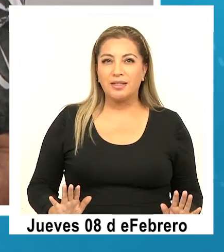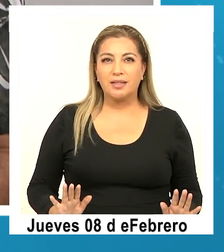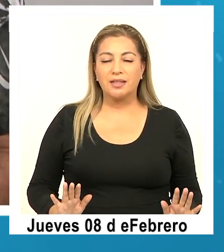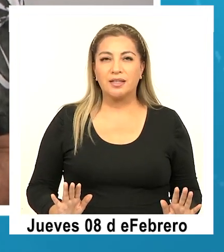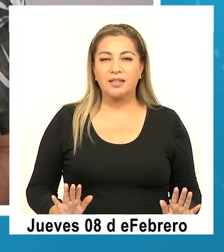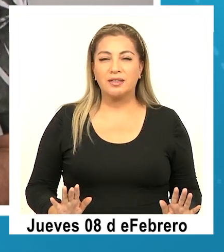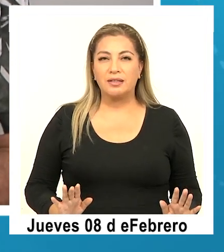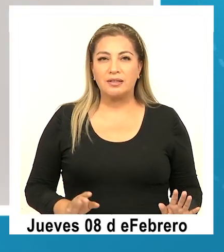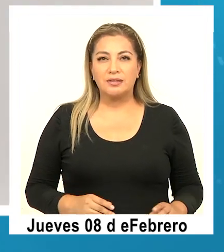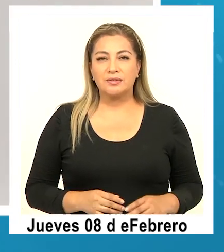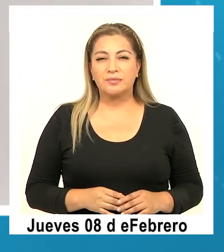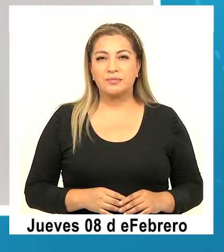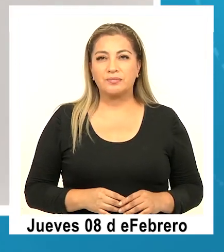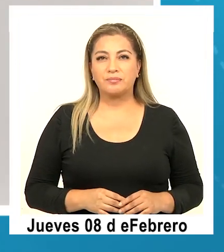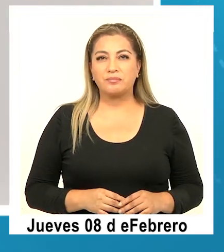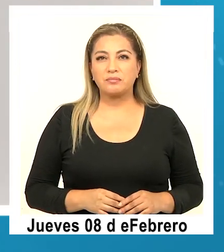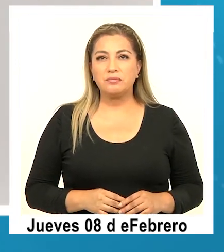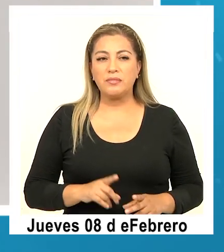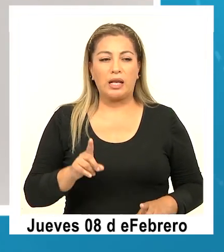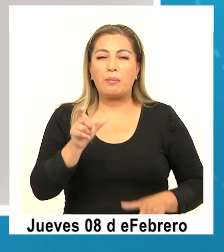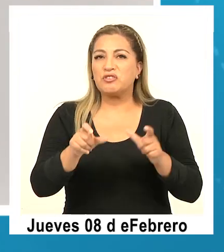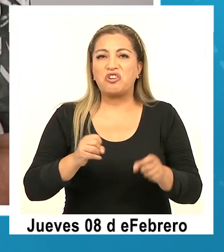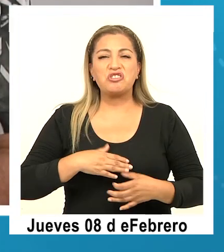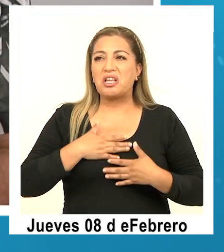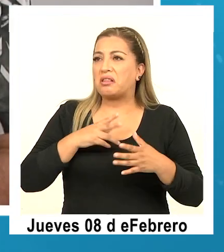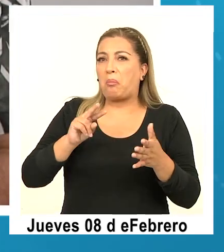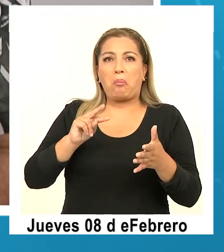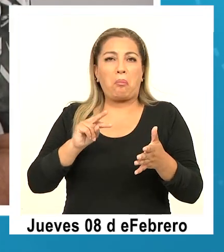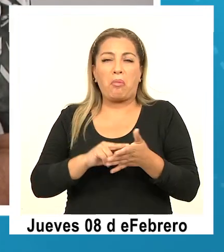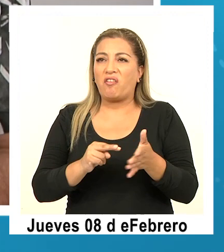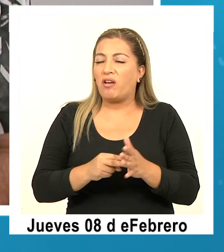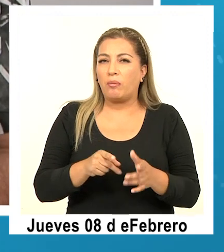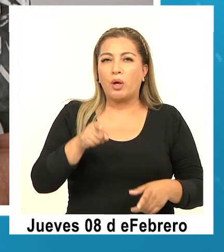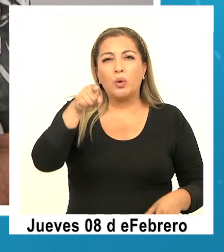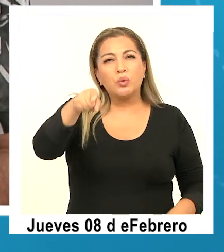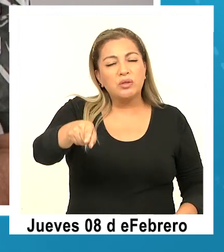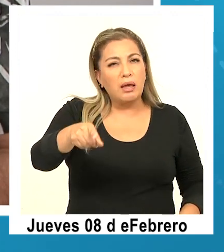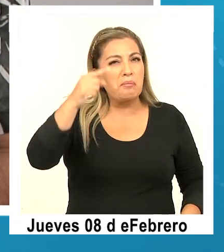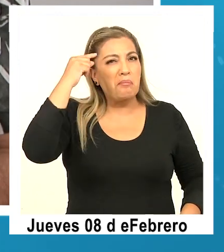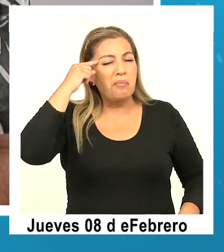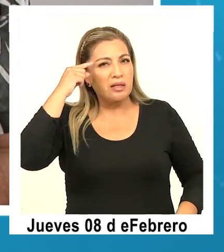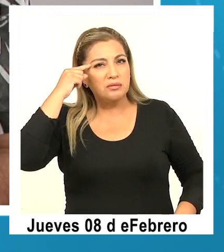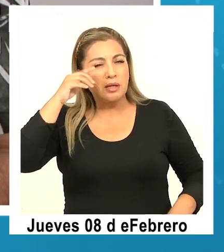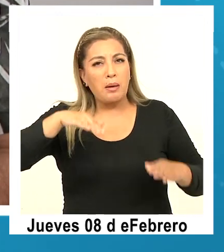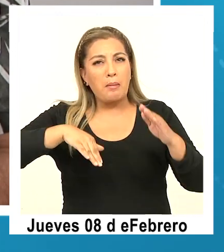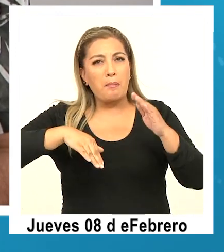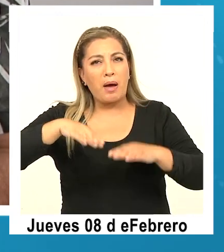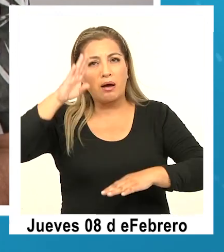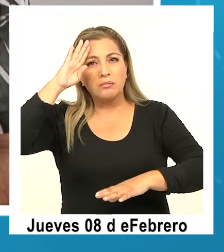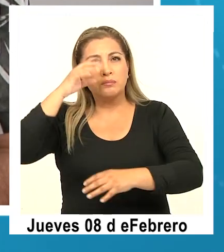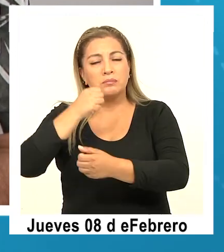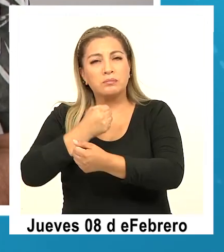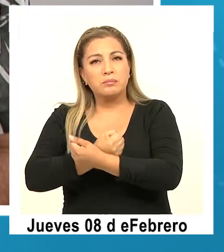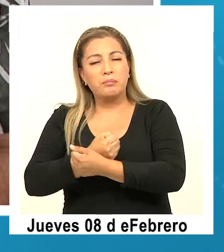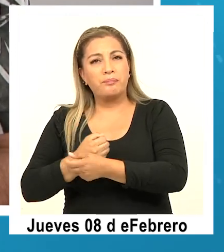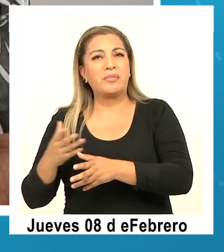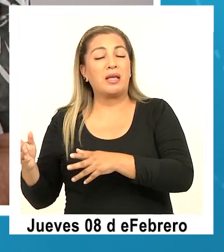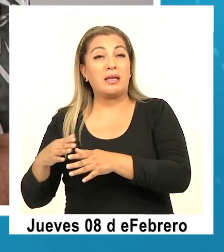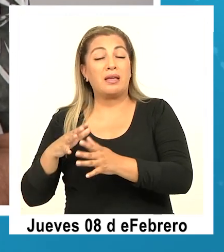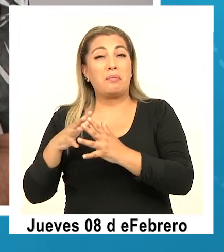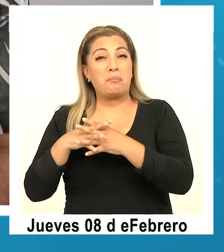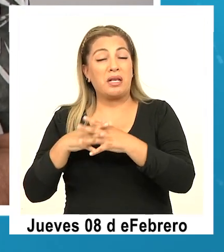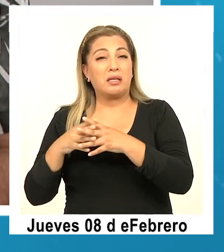siente ningún problema con eso. Entonces, ¿usted es partidaria de que haya una mayor presencia militar, por ejemplo, en